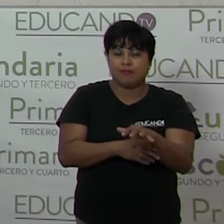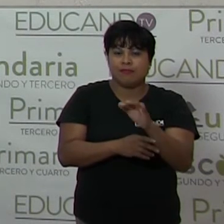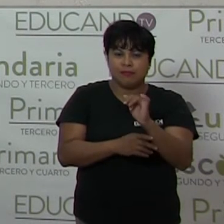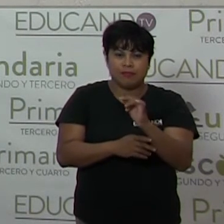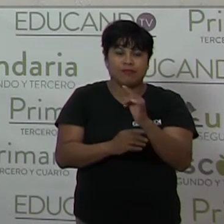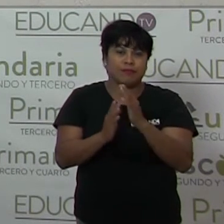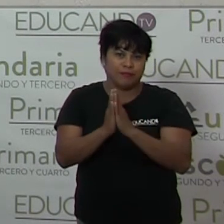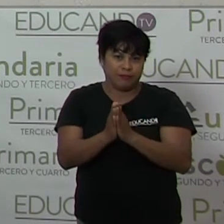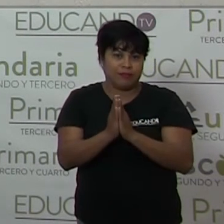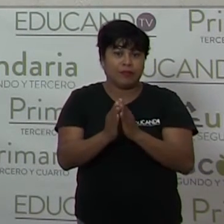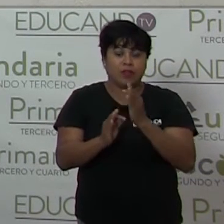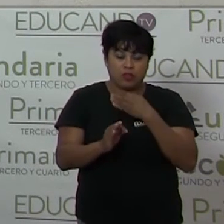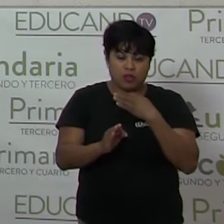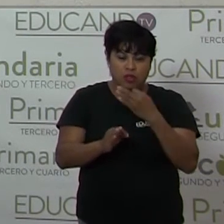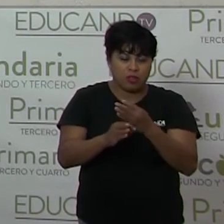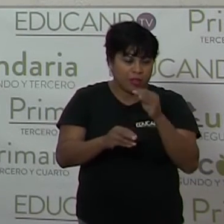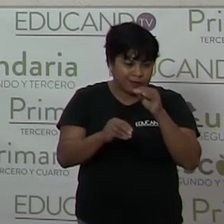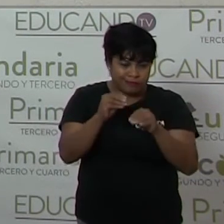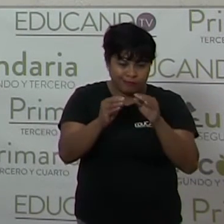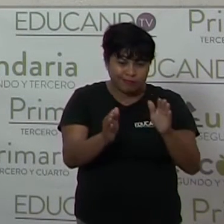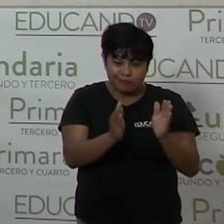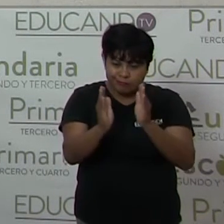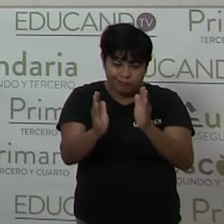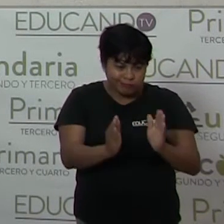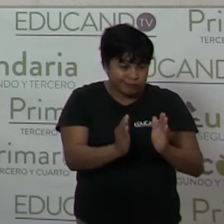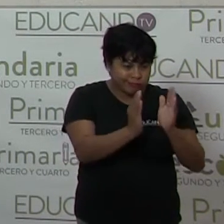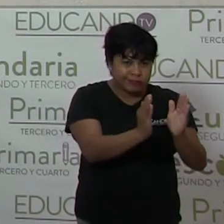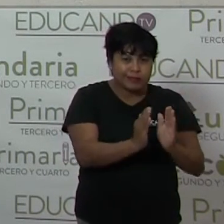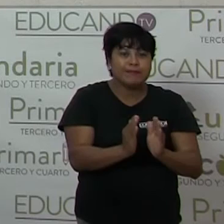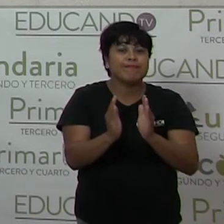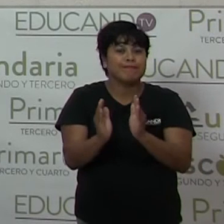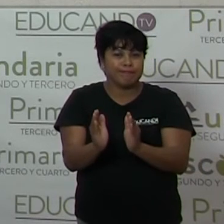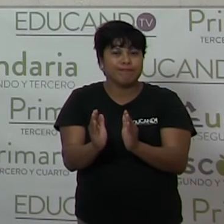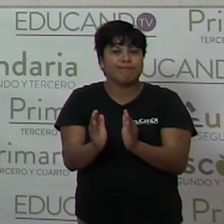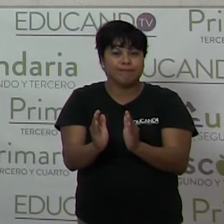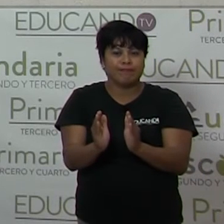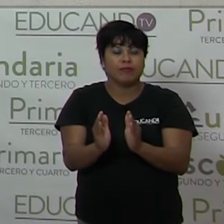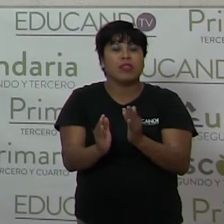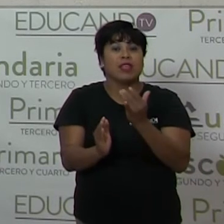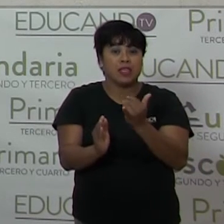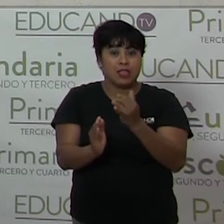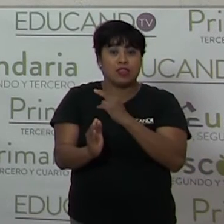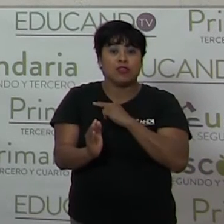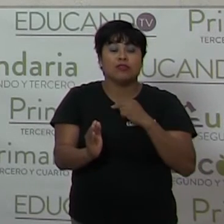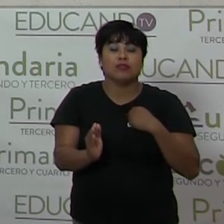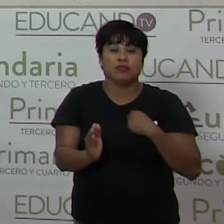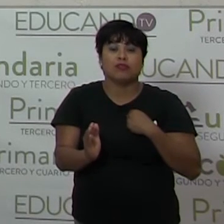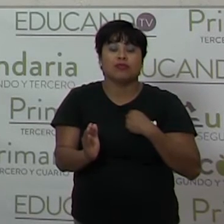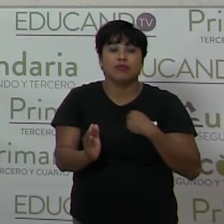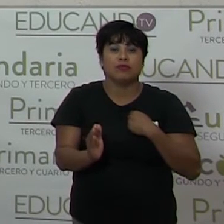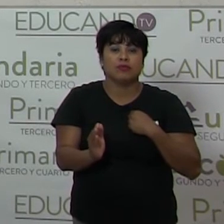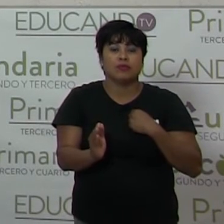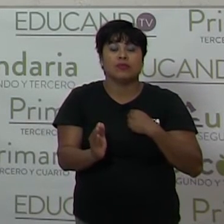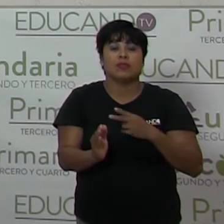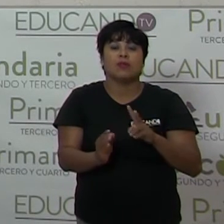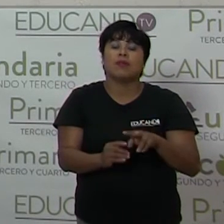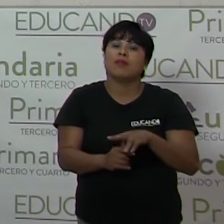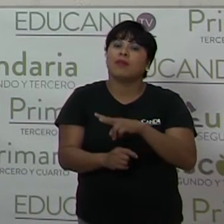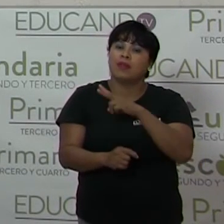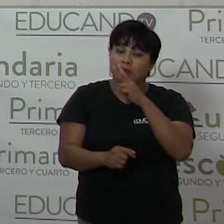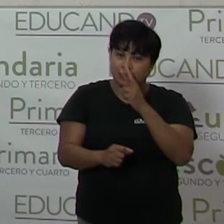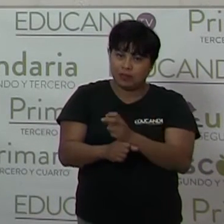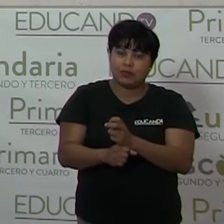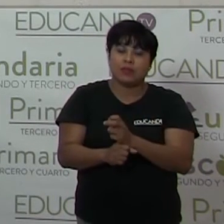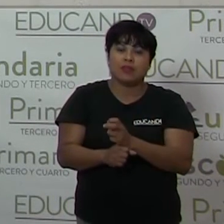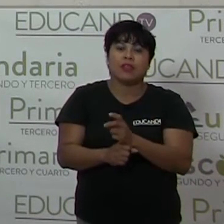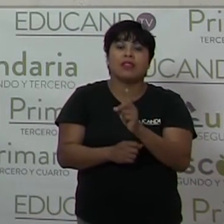sección favorita voy a acomodar esto es por aquí y vamos a la sección